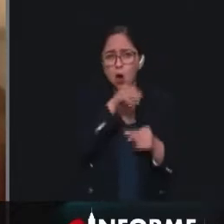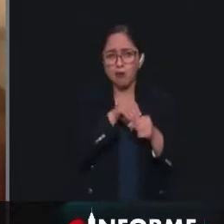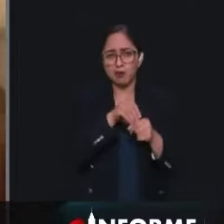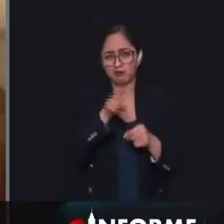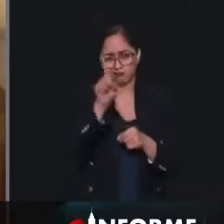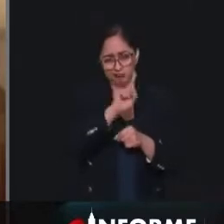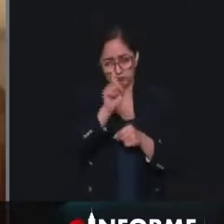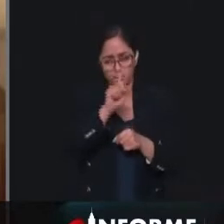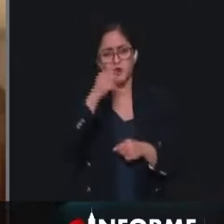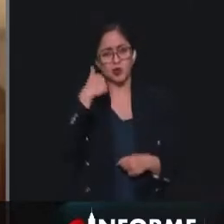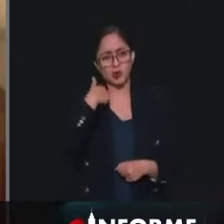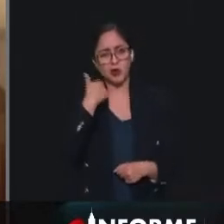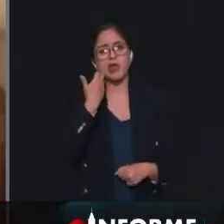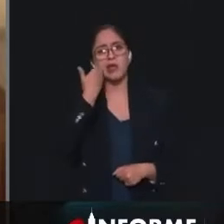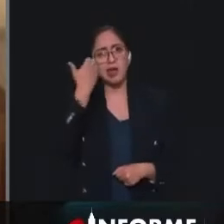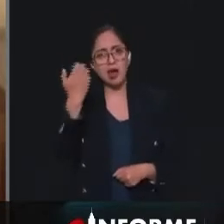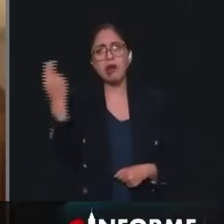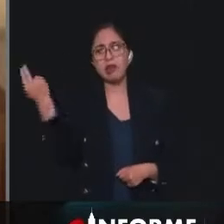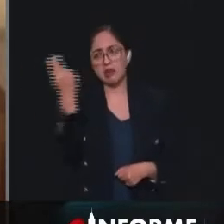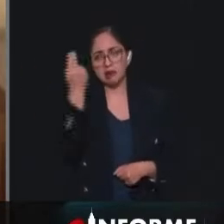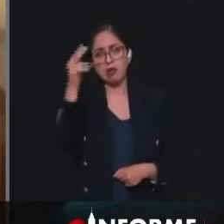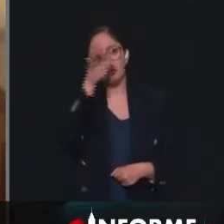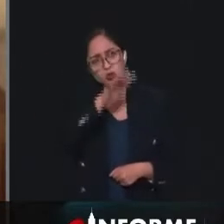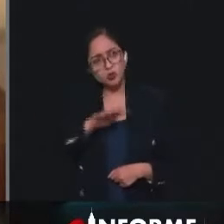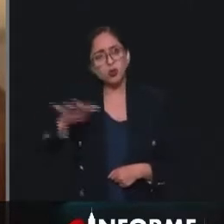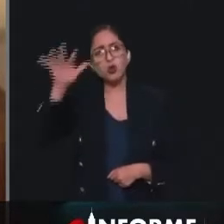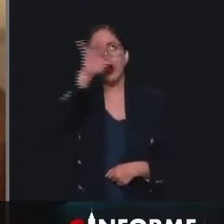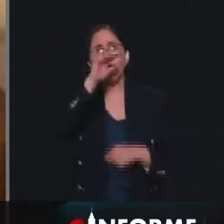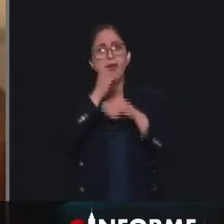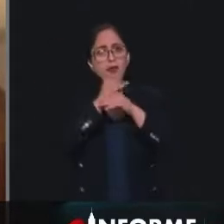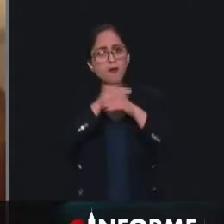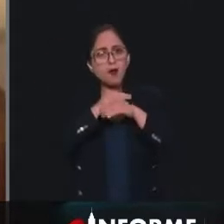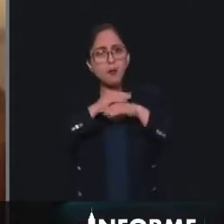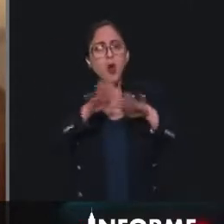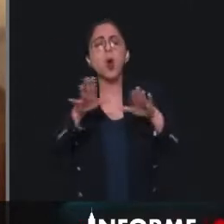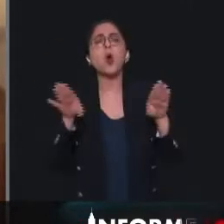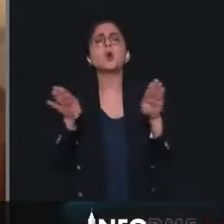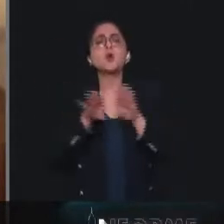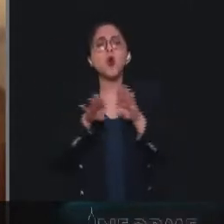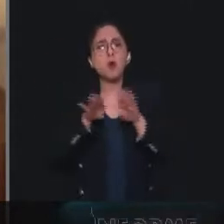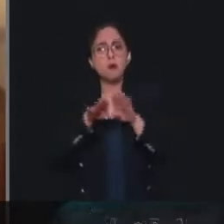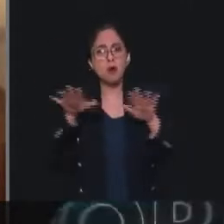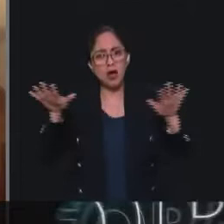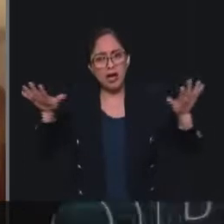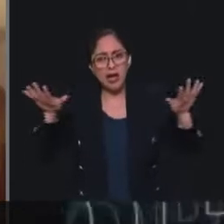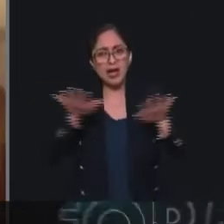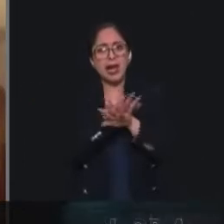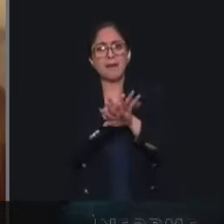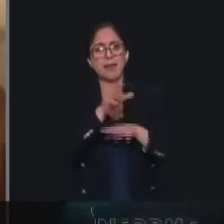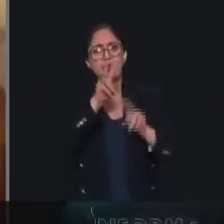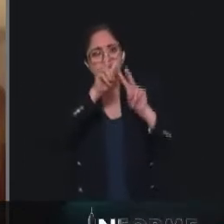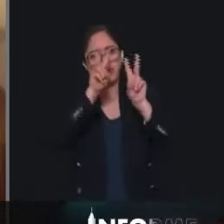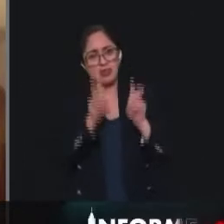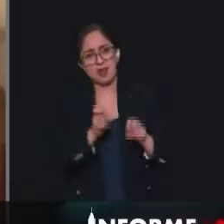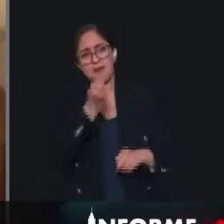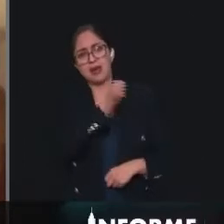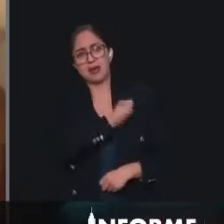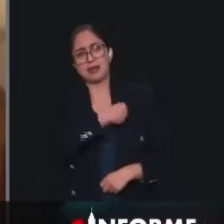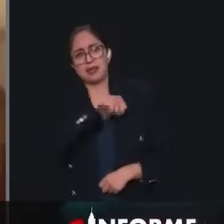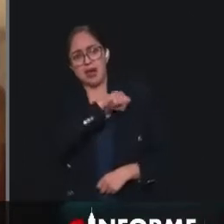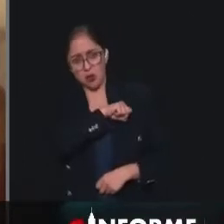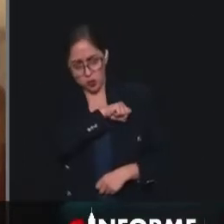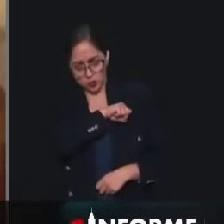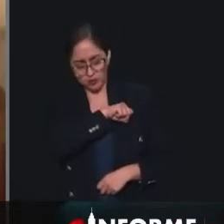sabiendo, ¿no? Del alcance de la nueva configuración de la salud pública. El